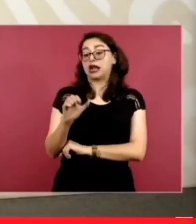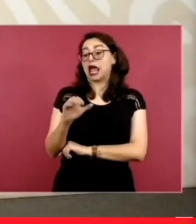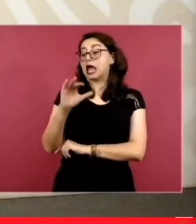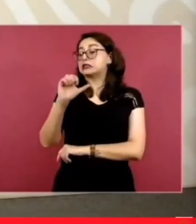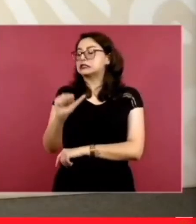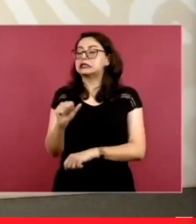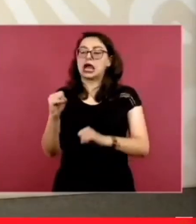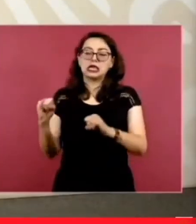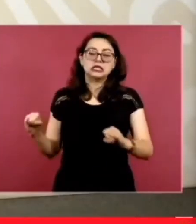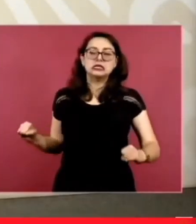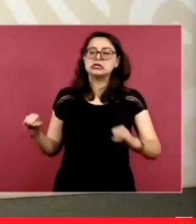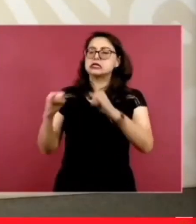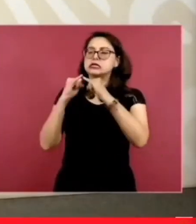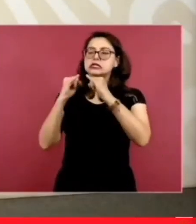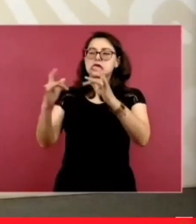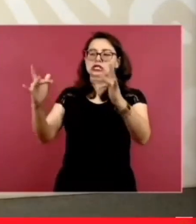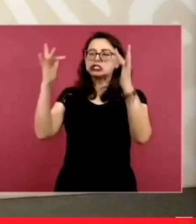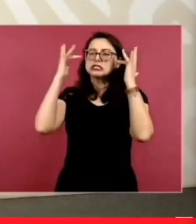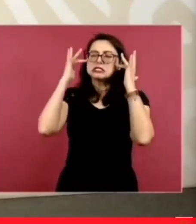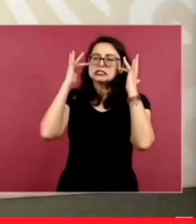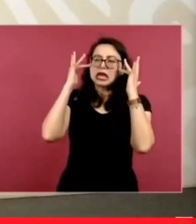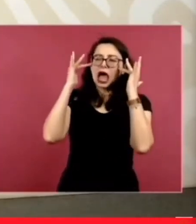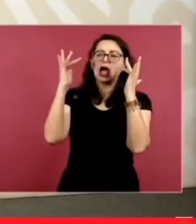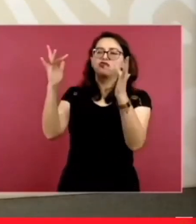institución sacrosanta,